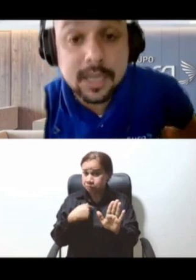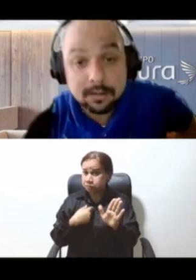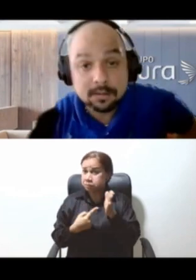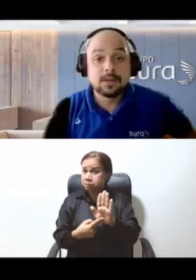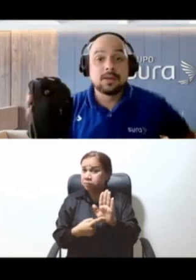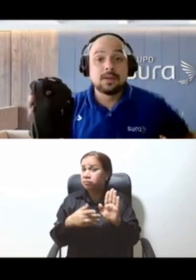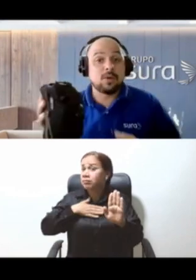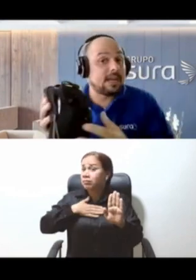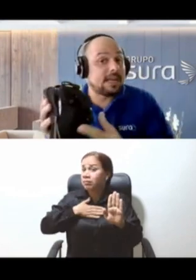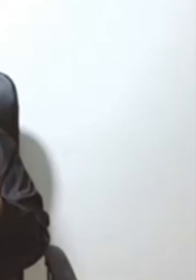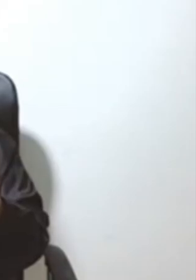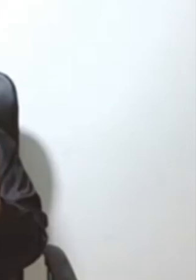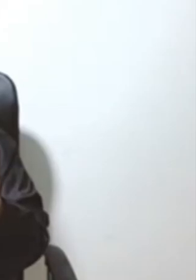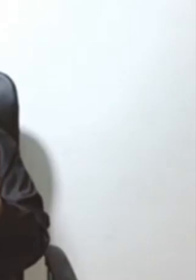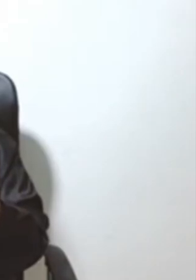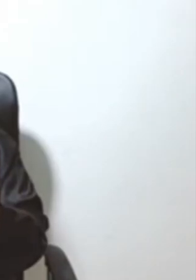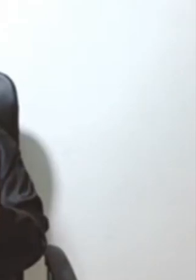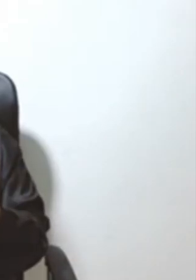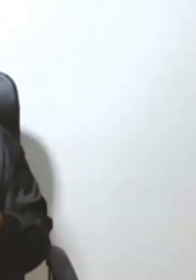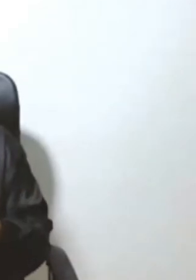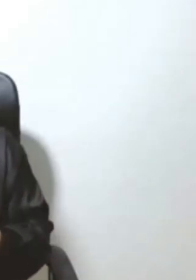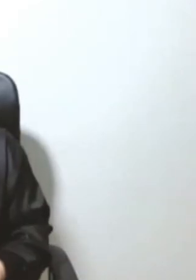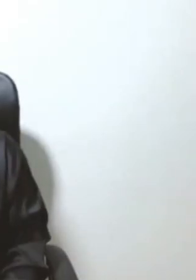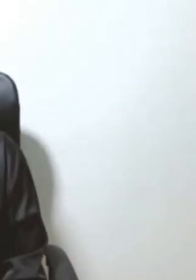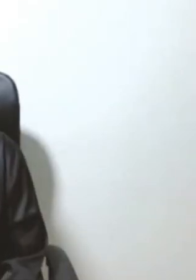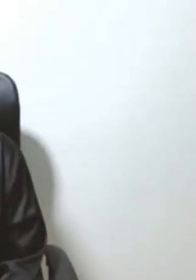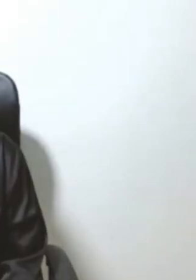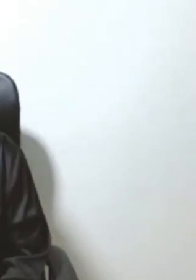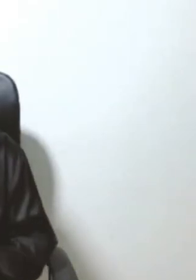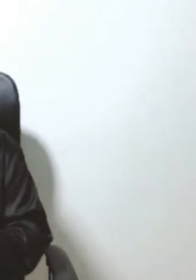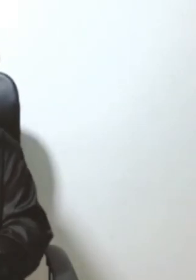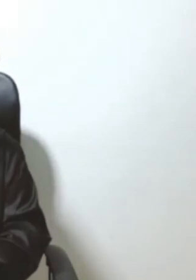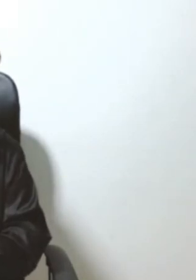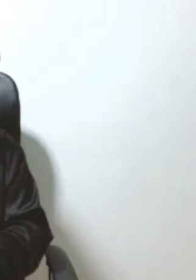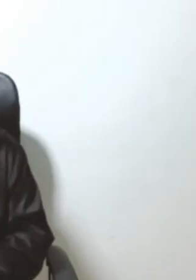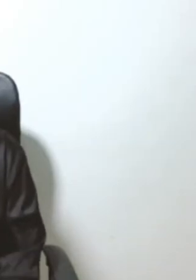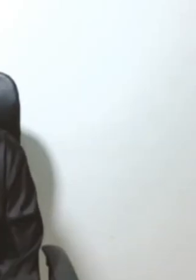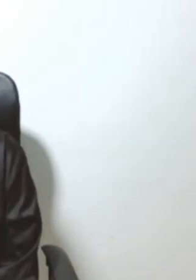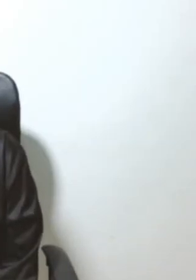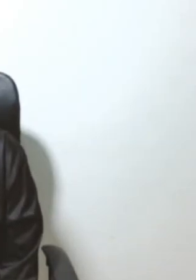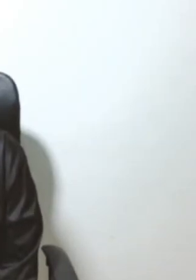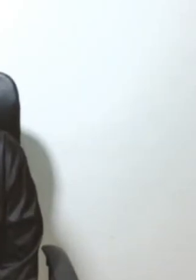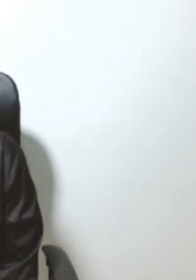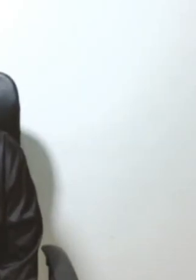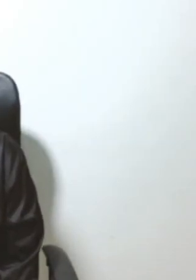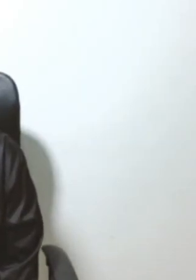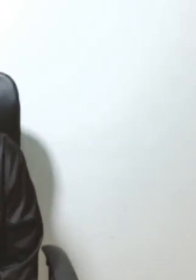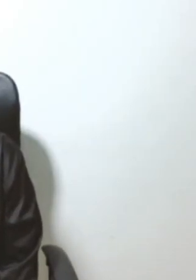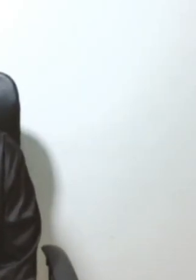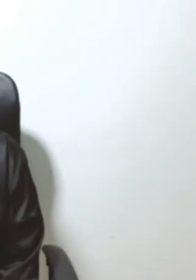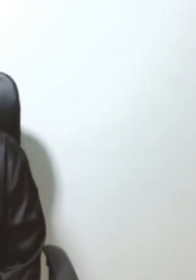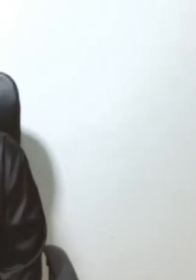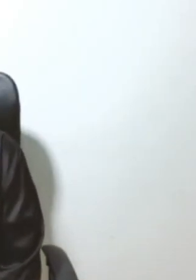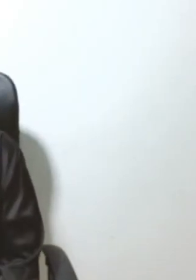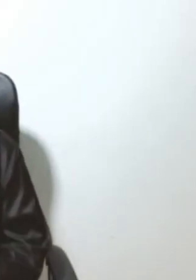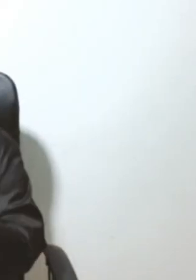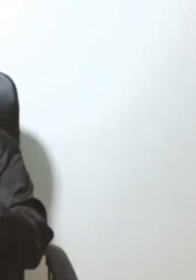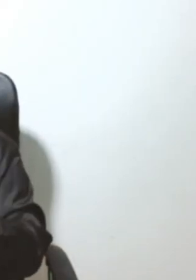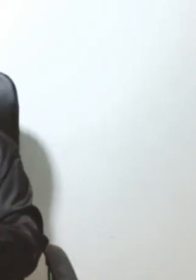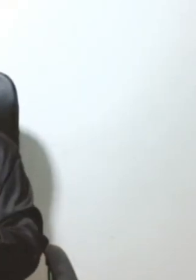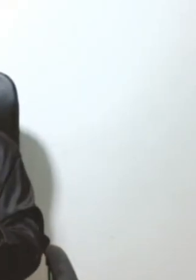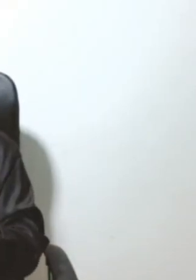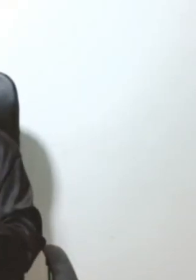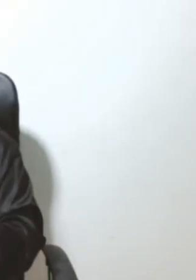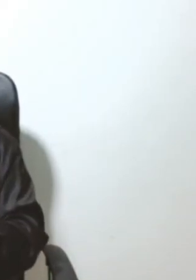mi botiquín, con el que ando todos los días en la calle, cuando voy a visitarlos a ustedes en las empresas, siempre